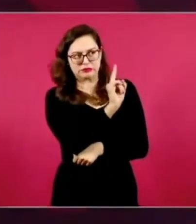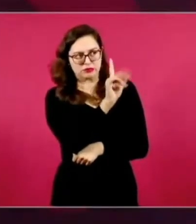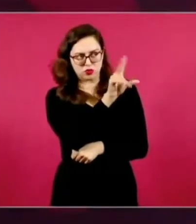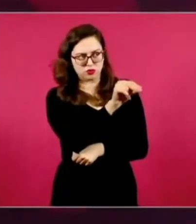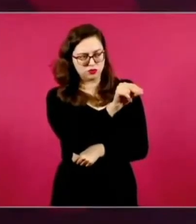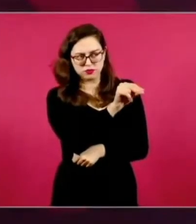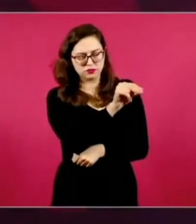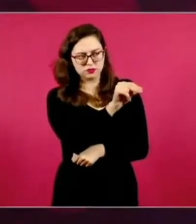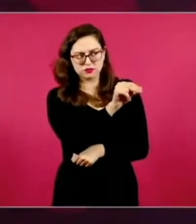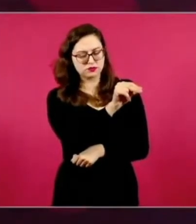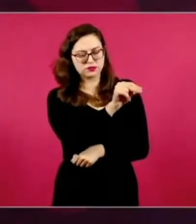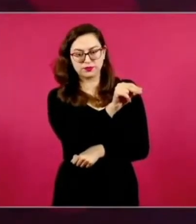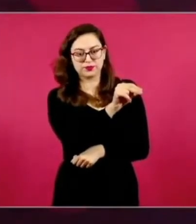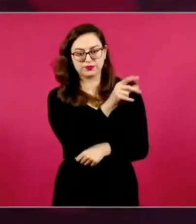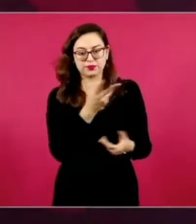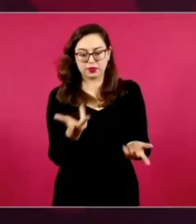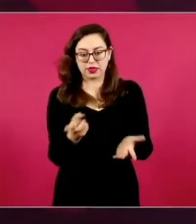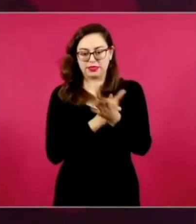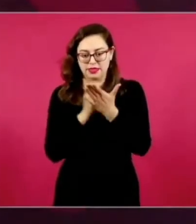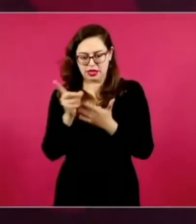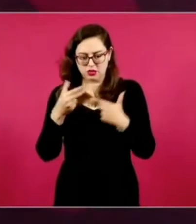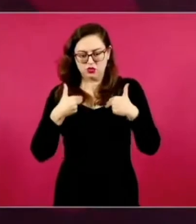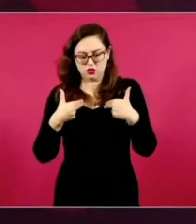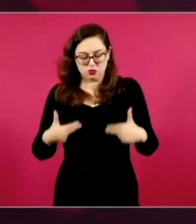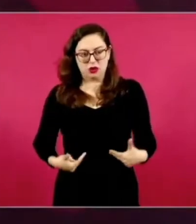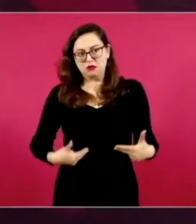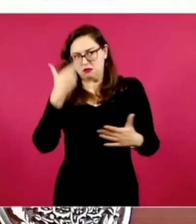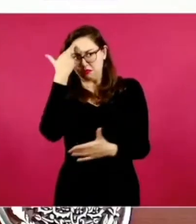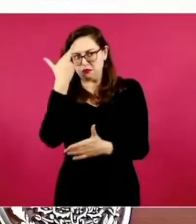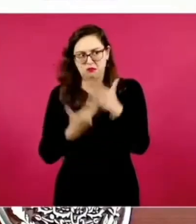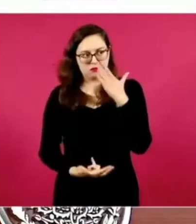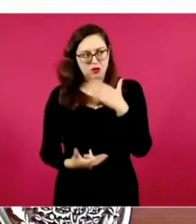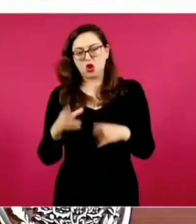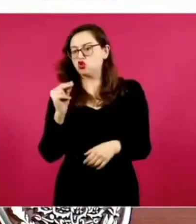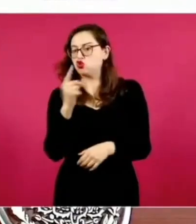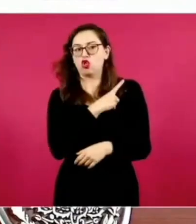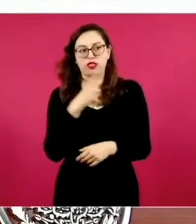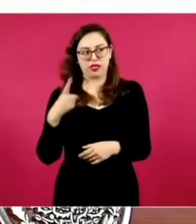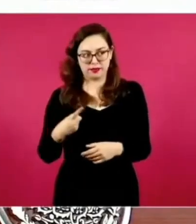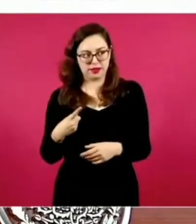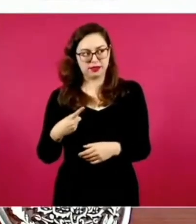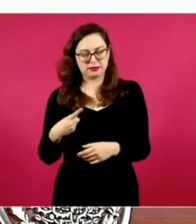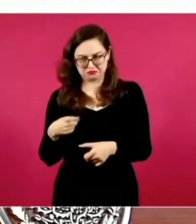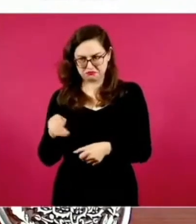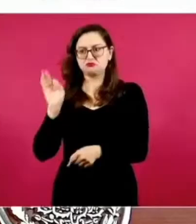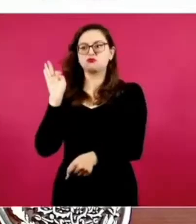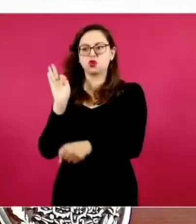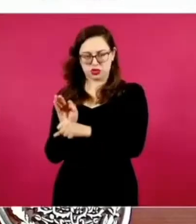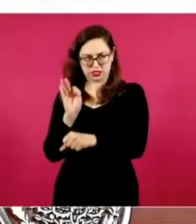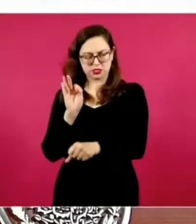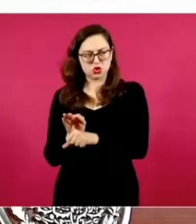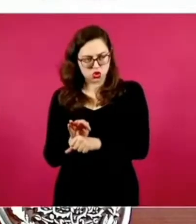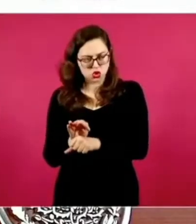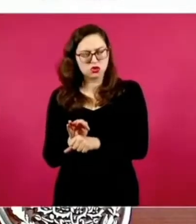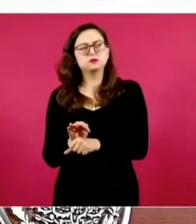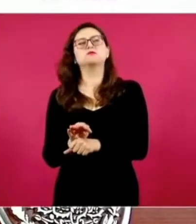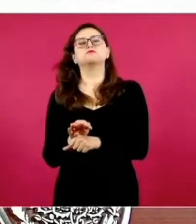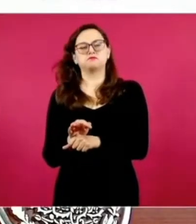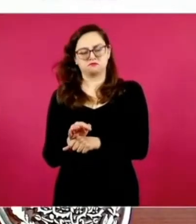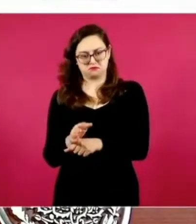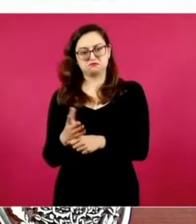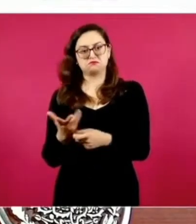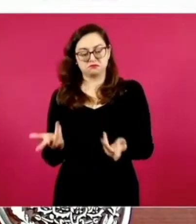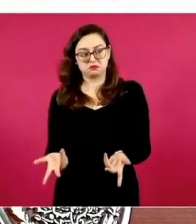contra de la violación de los derechos humanos, pero para que no haya violación a los